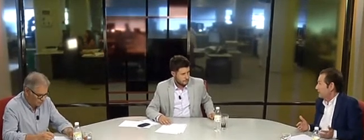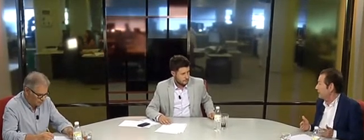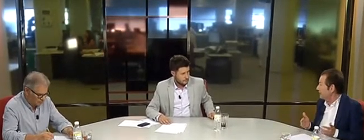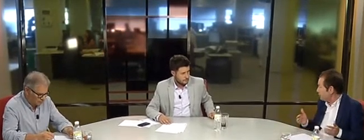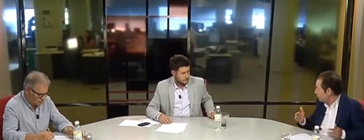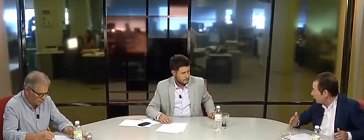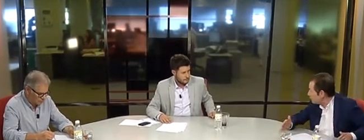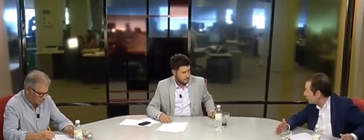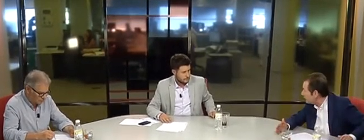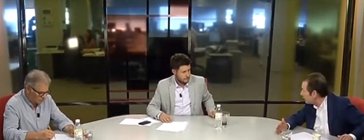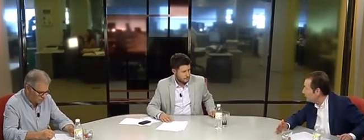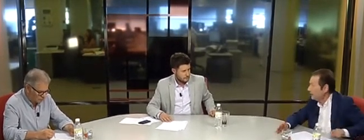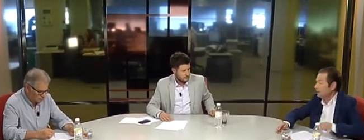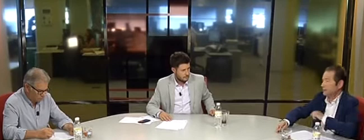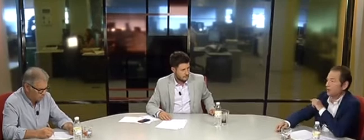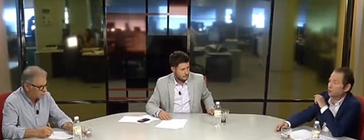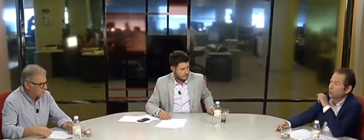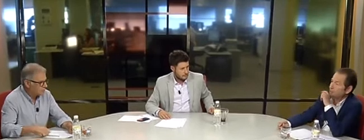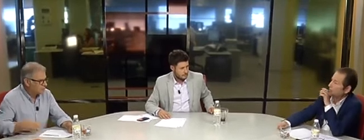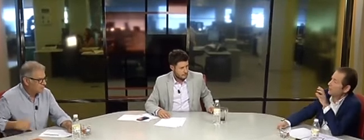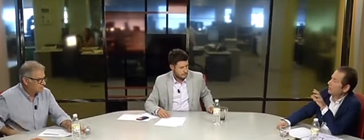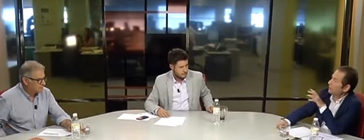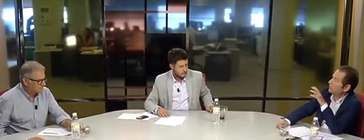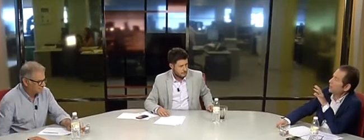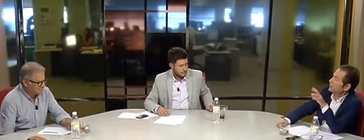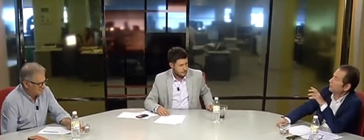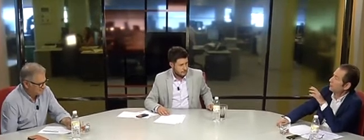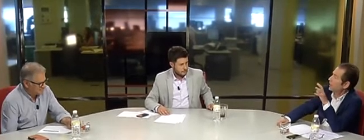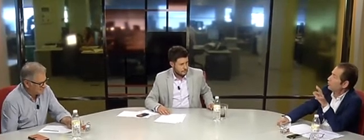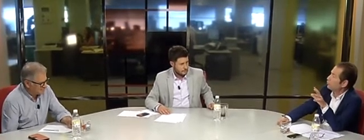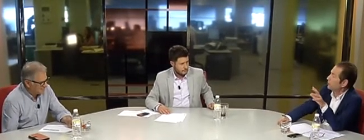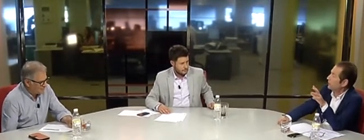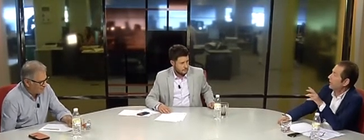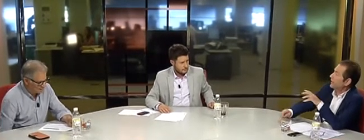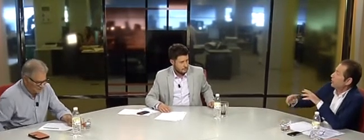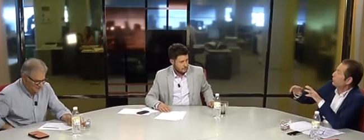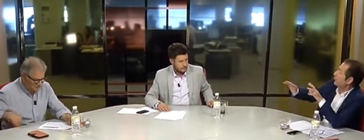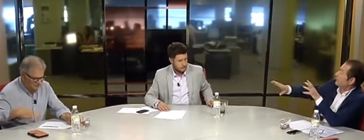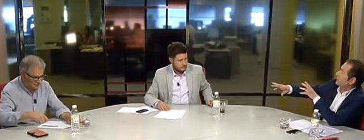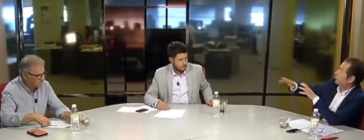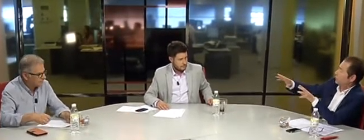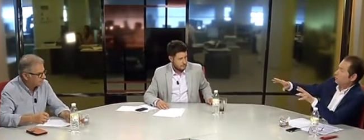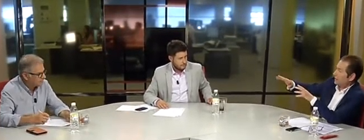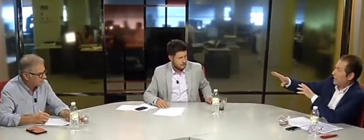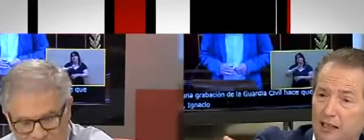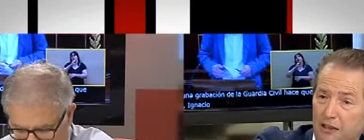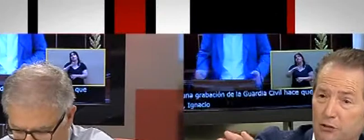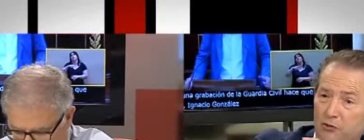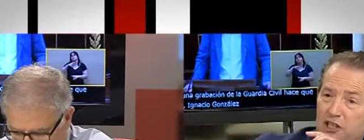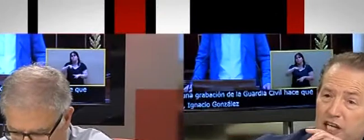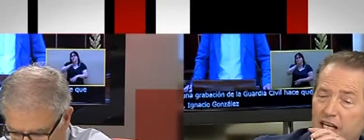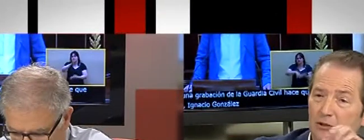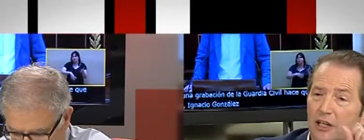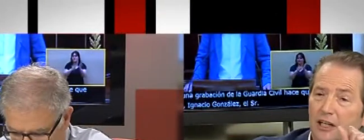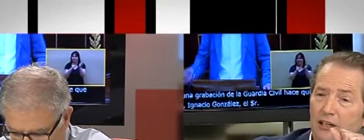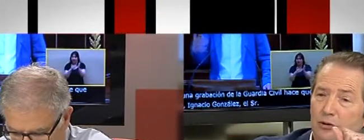estados federales el único estado plurinacional que se reconocía reconocía a las naciones en la unión soviética y cuando una de esas naciones se quiso marchar que creo